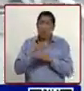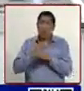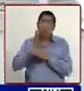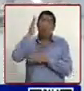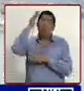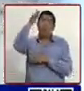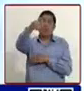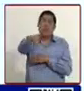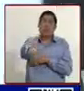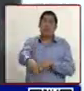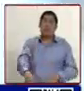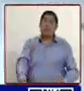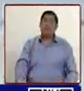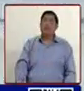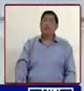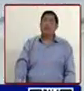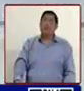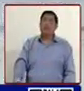cantidad.